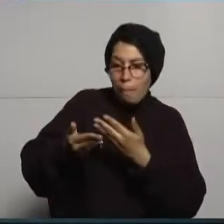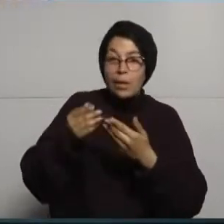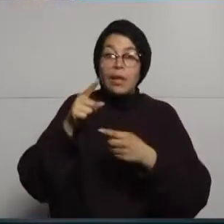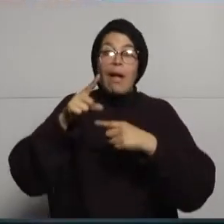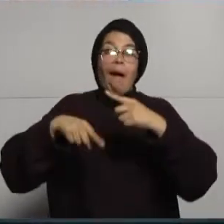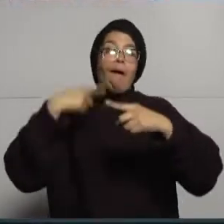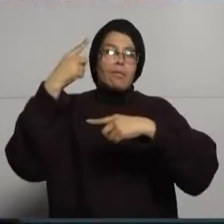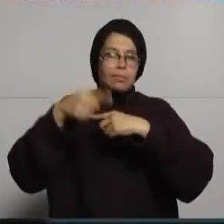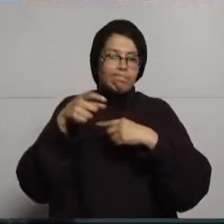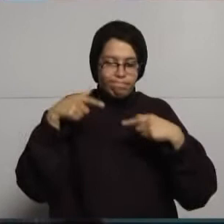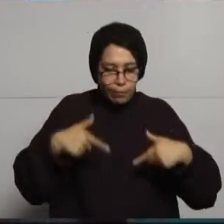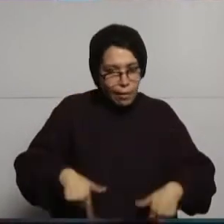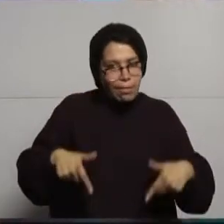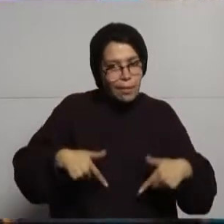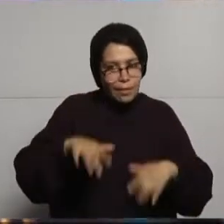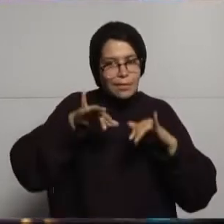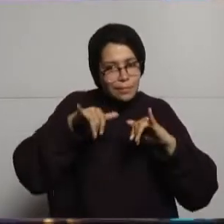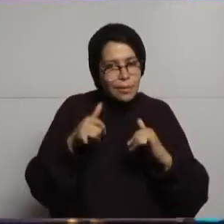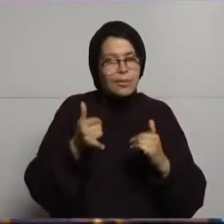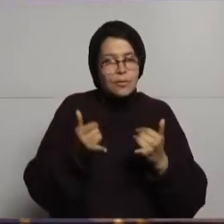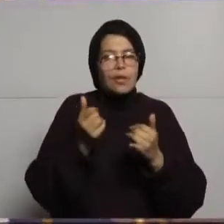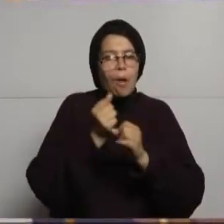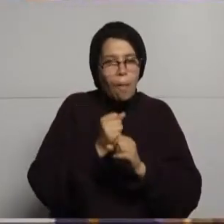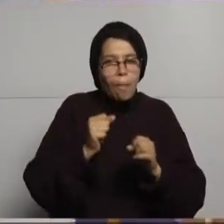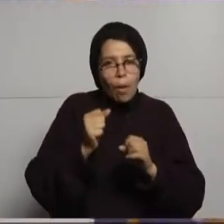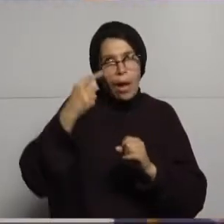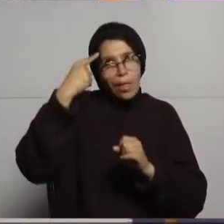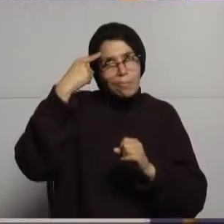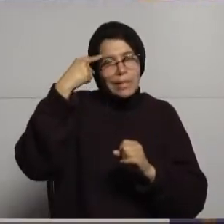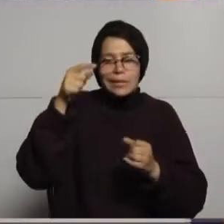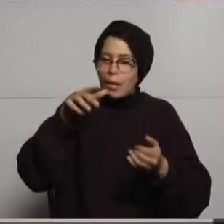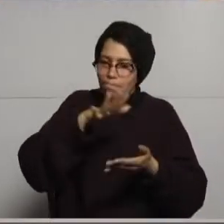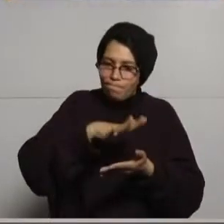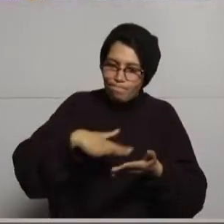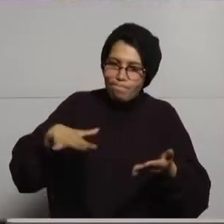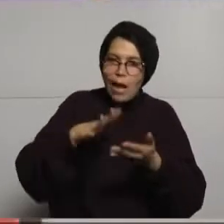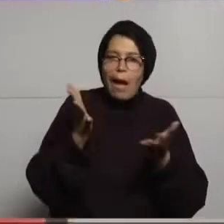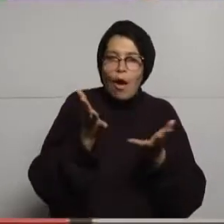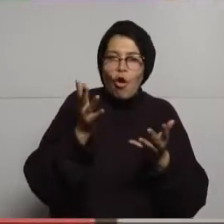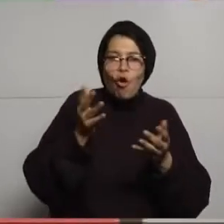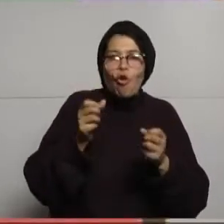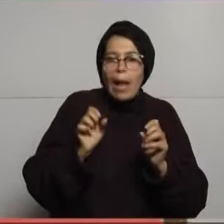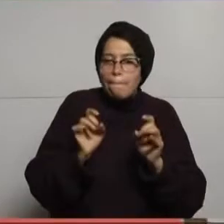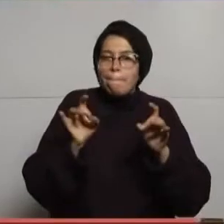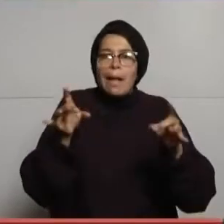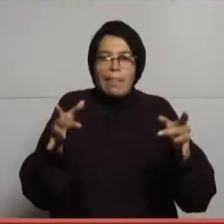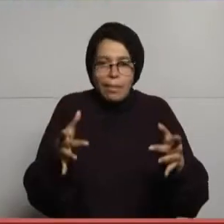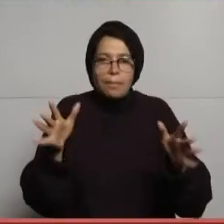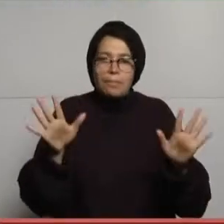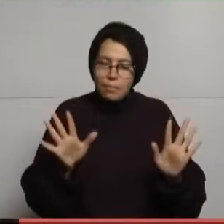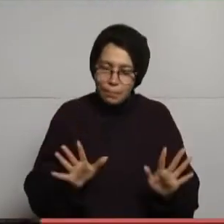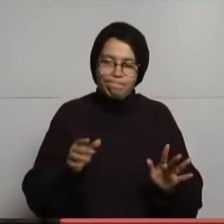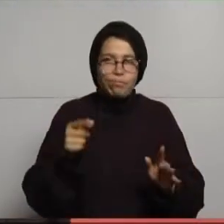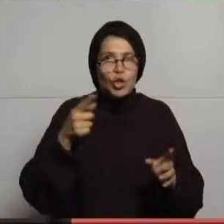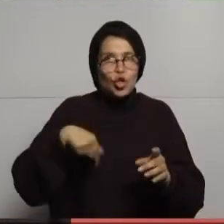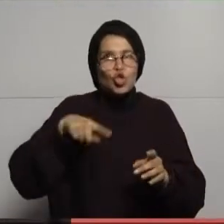el desafío de ejecutar un montón de ideas pensadas ya desde este contexto. Entonces, bueno, también creemos que hemos aportado en